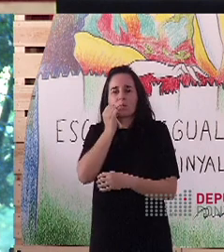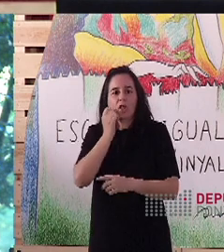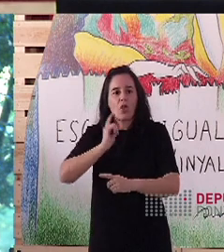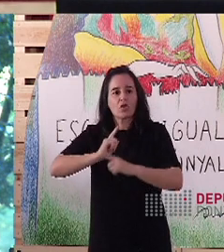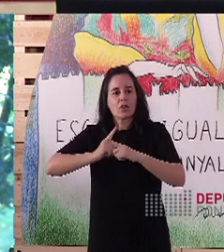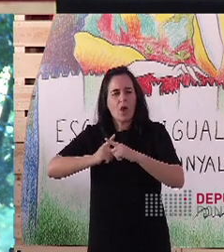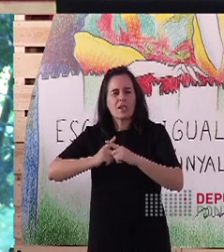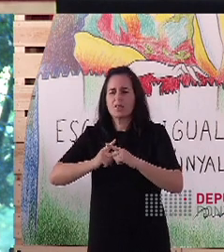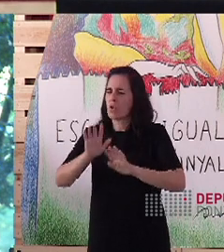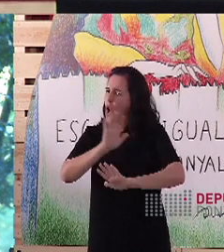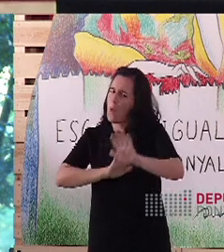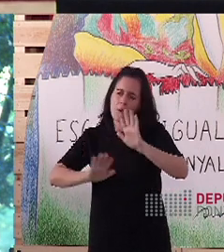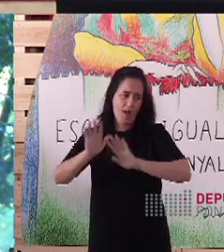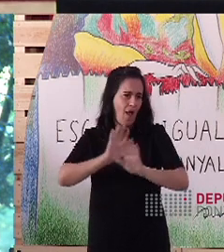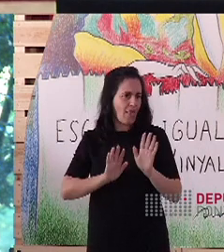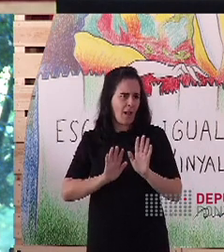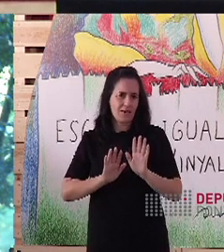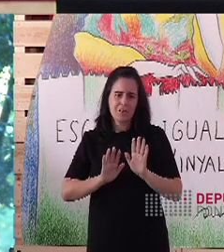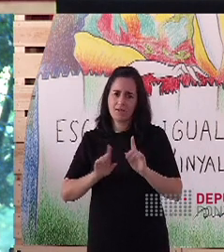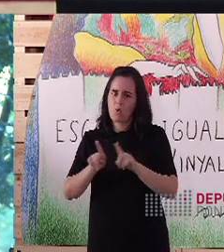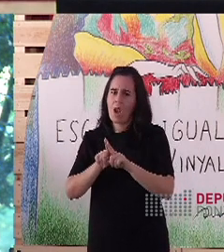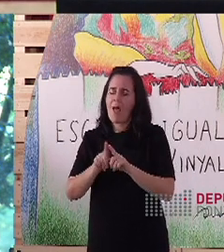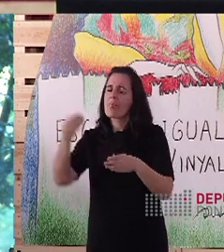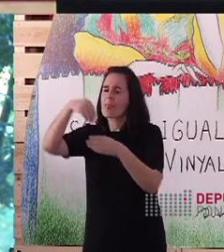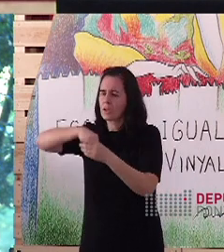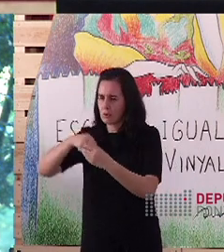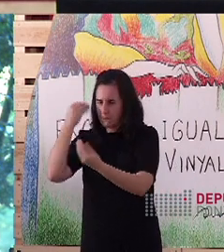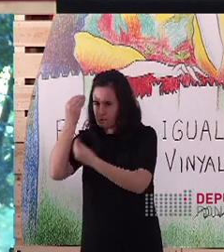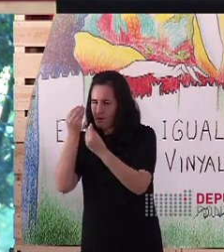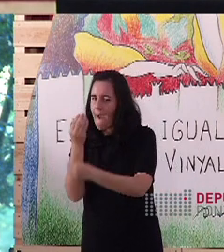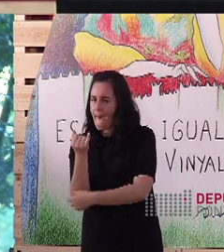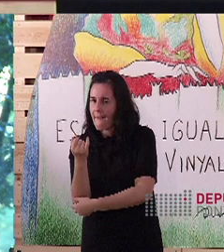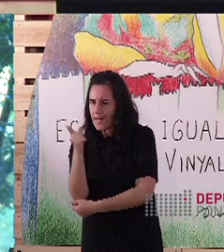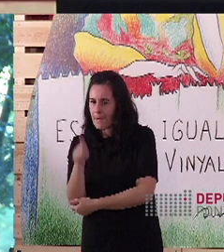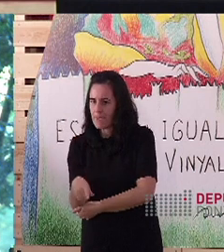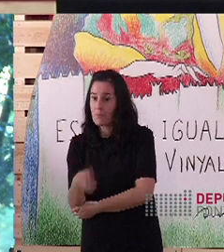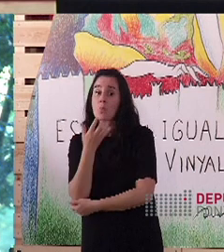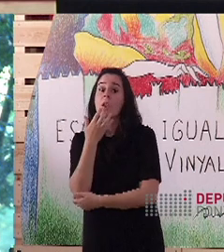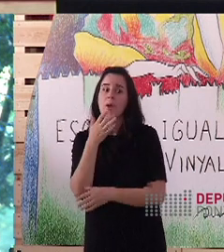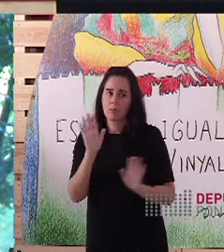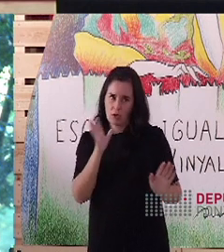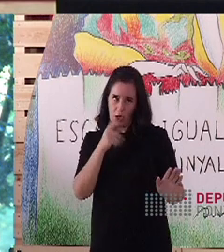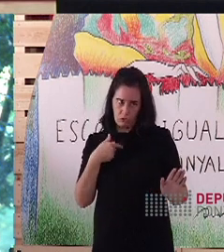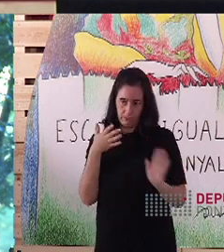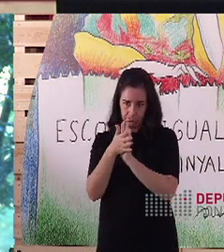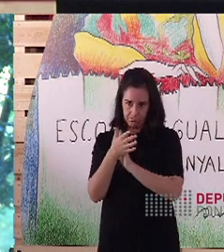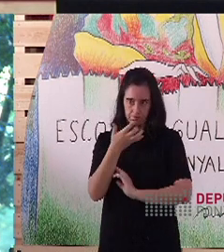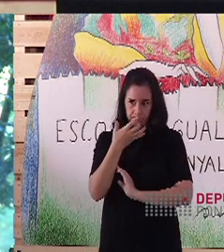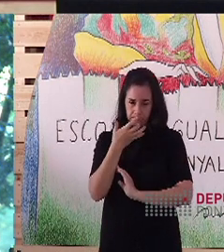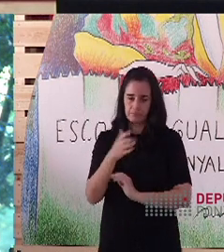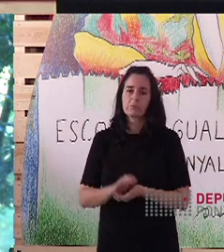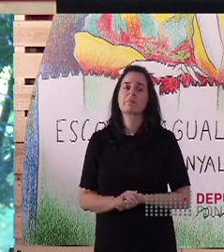tiene unos niveles altísimos de racionalidad. Y quiero poneros algunos ejemplos. No